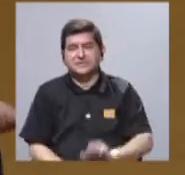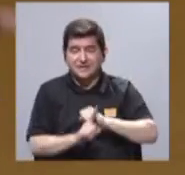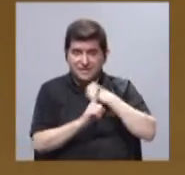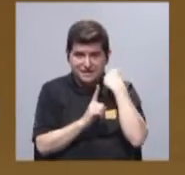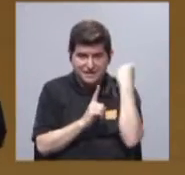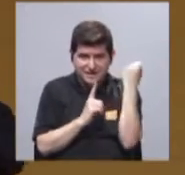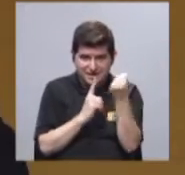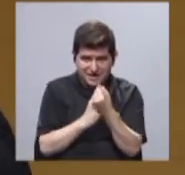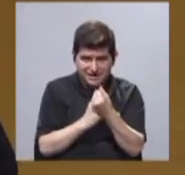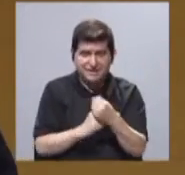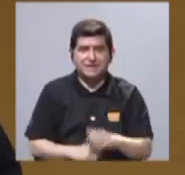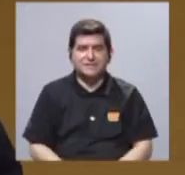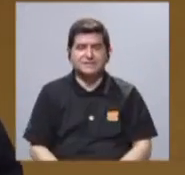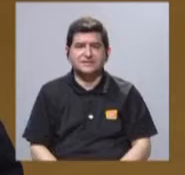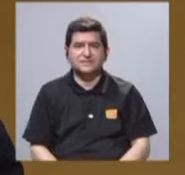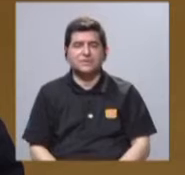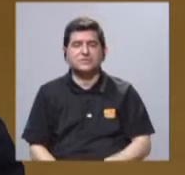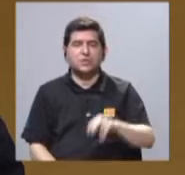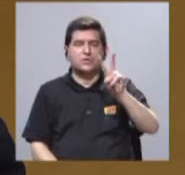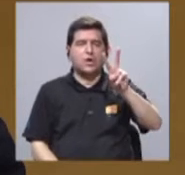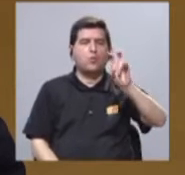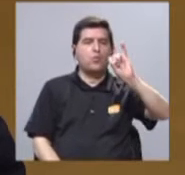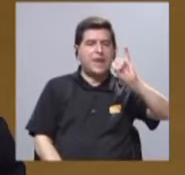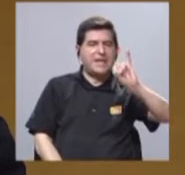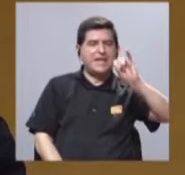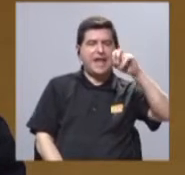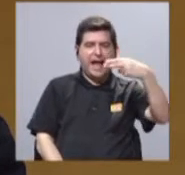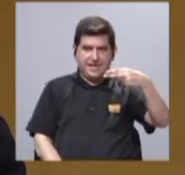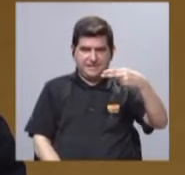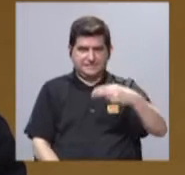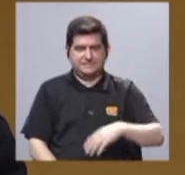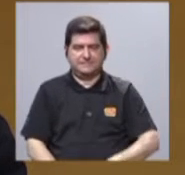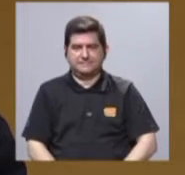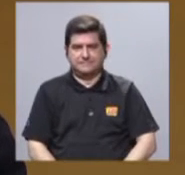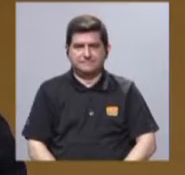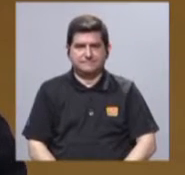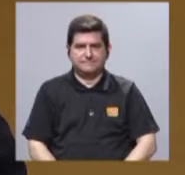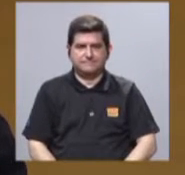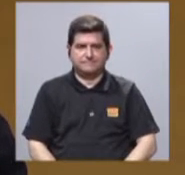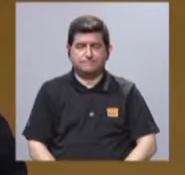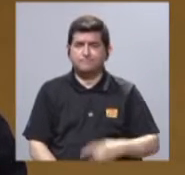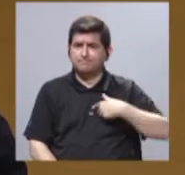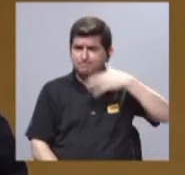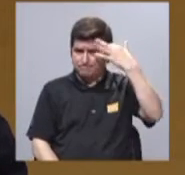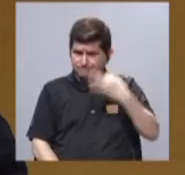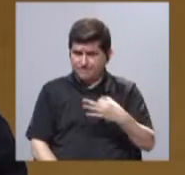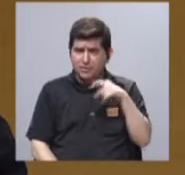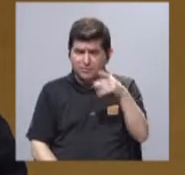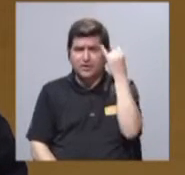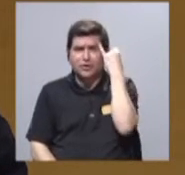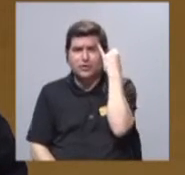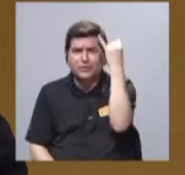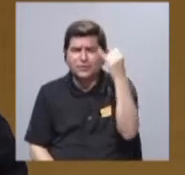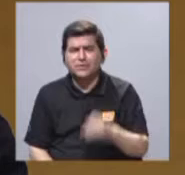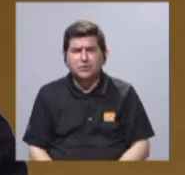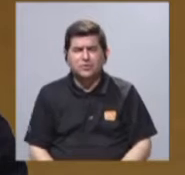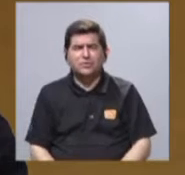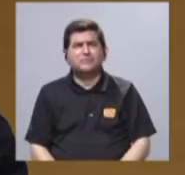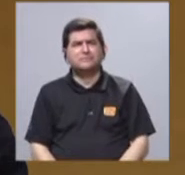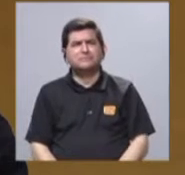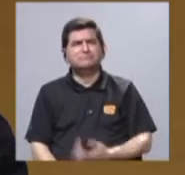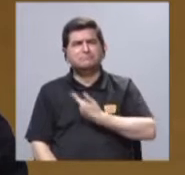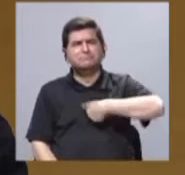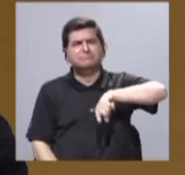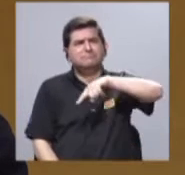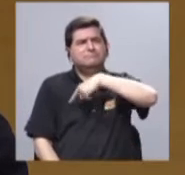podría retomar el tema de la vacuna con con con el